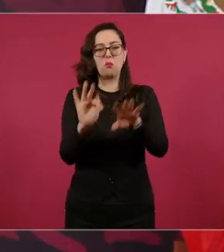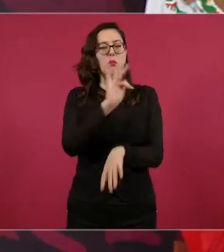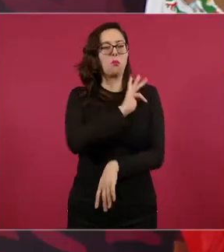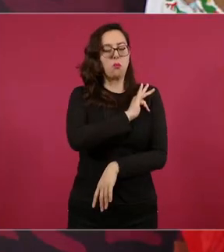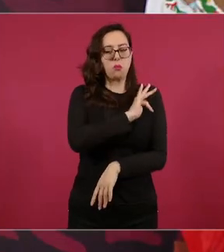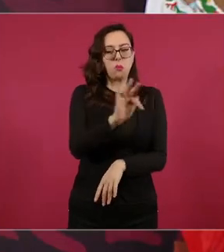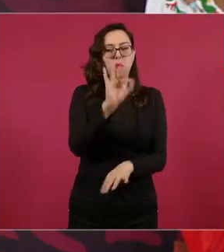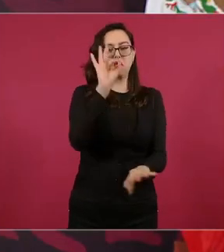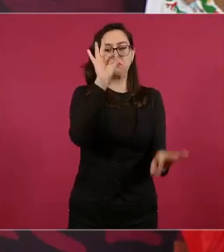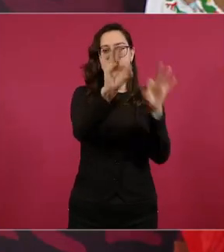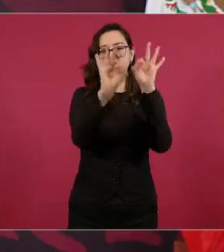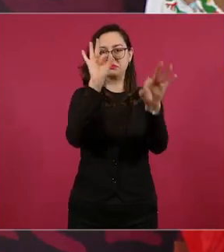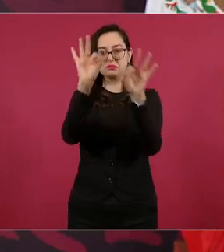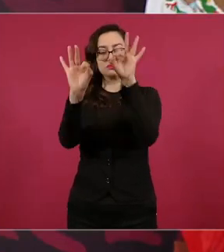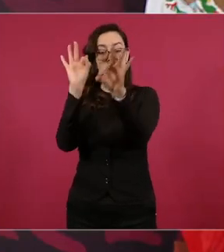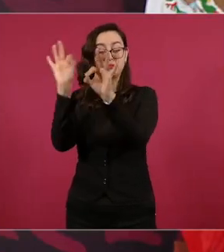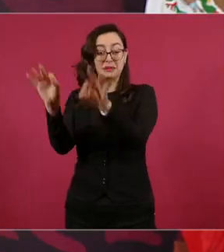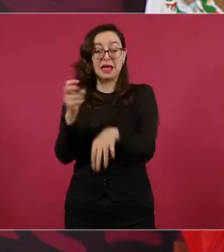de Goebbels,